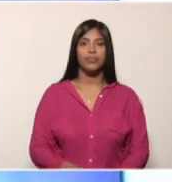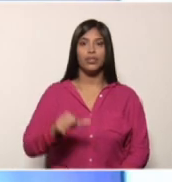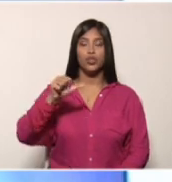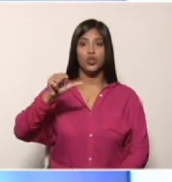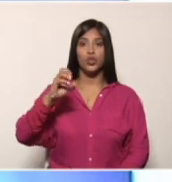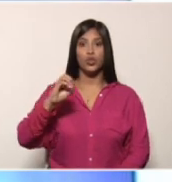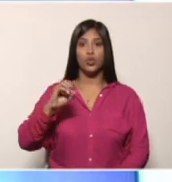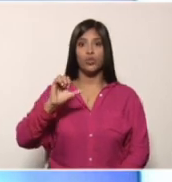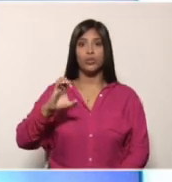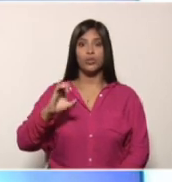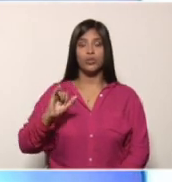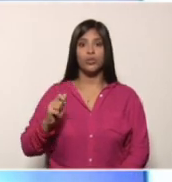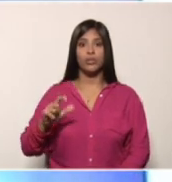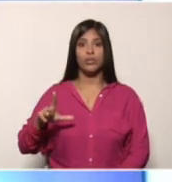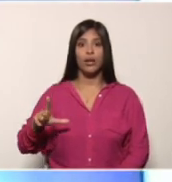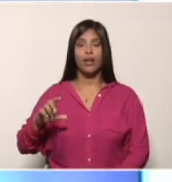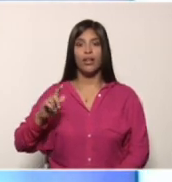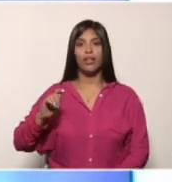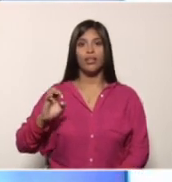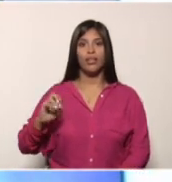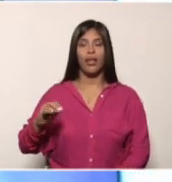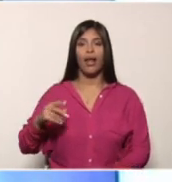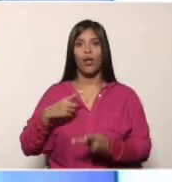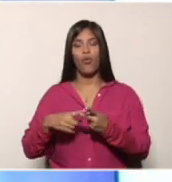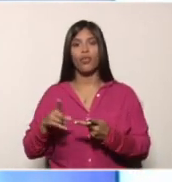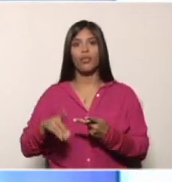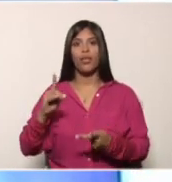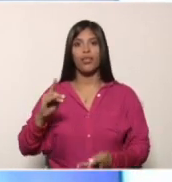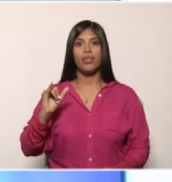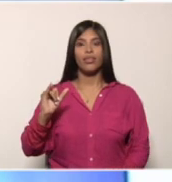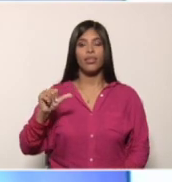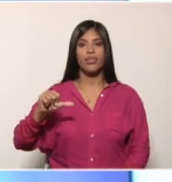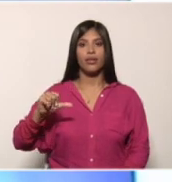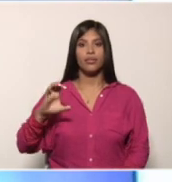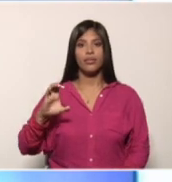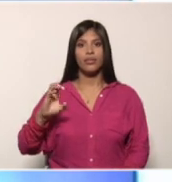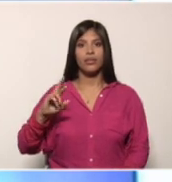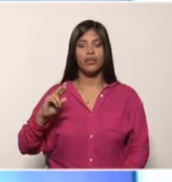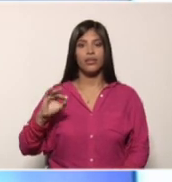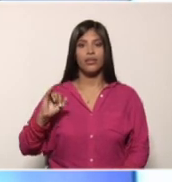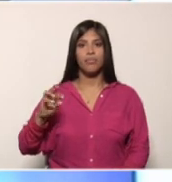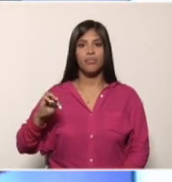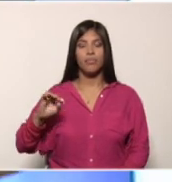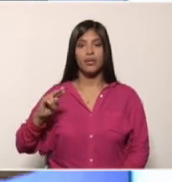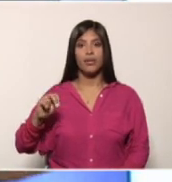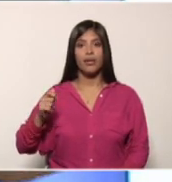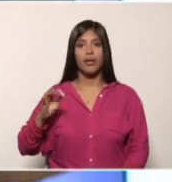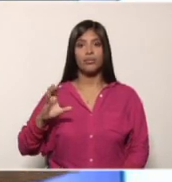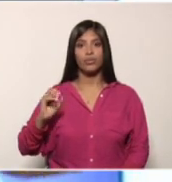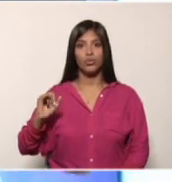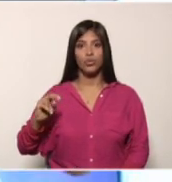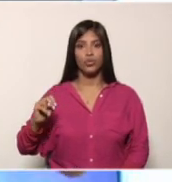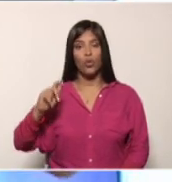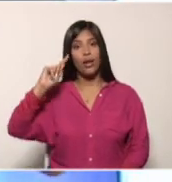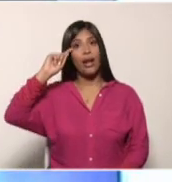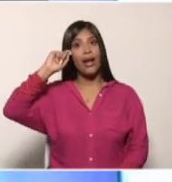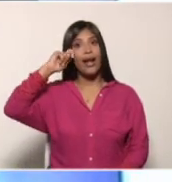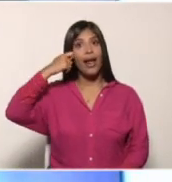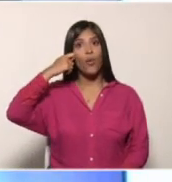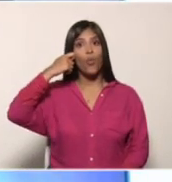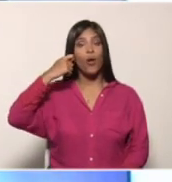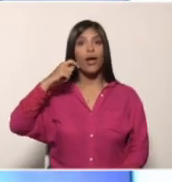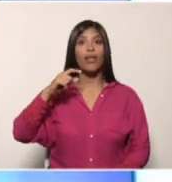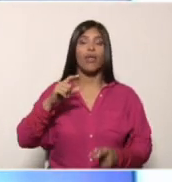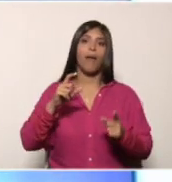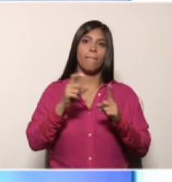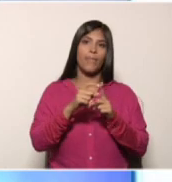La siguiente es discrimination. Recuerden lo que siempre les he dicho. Nosotros vamos